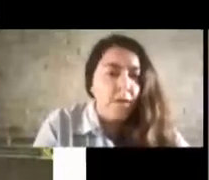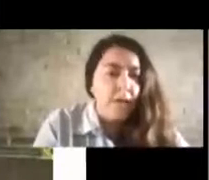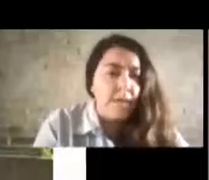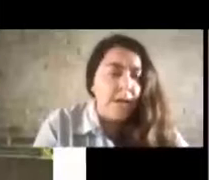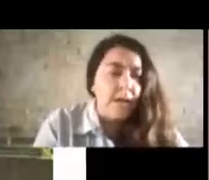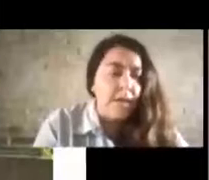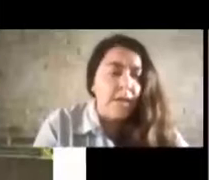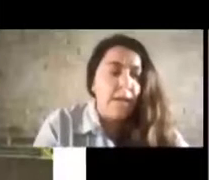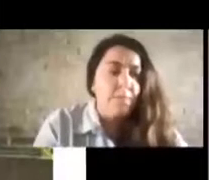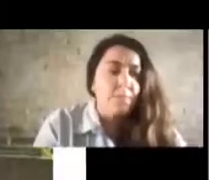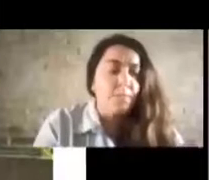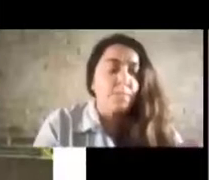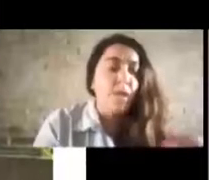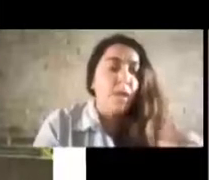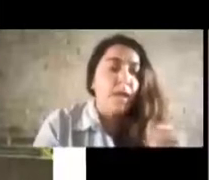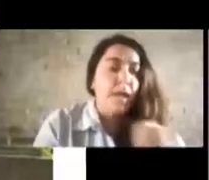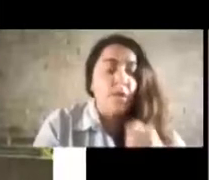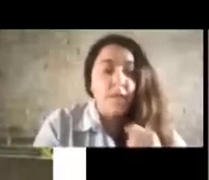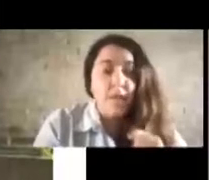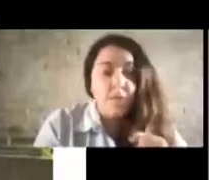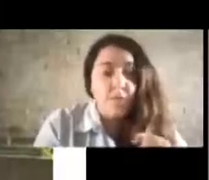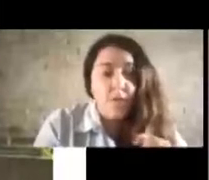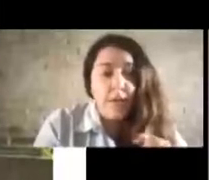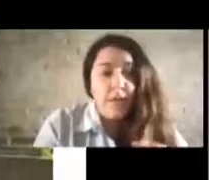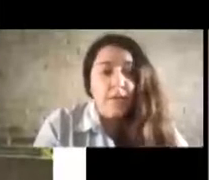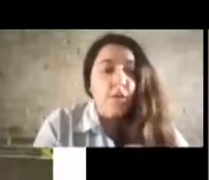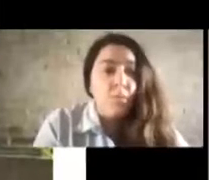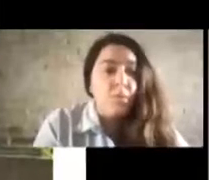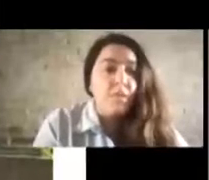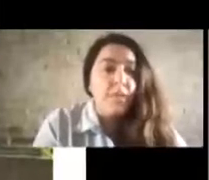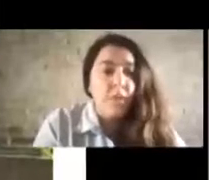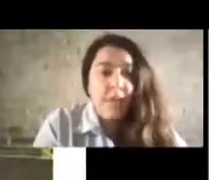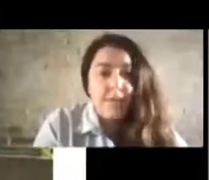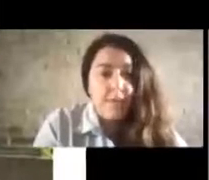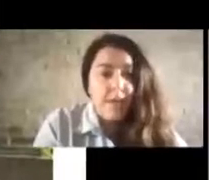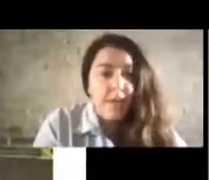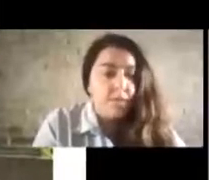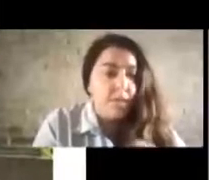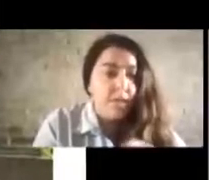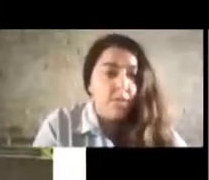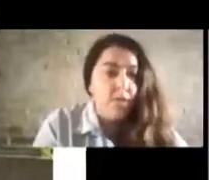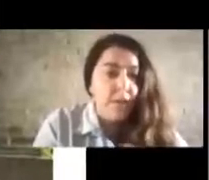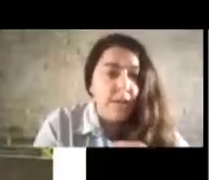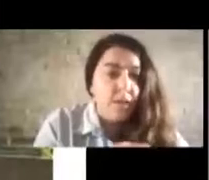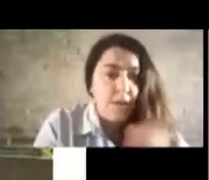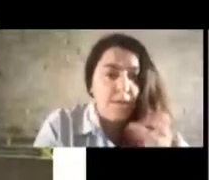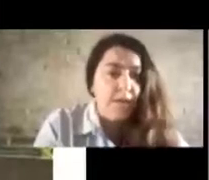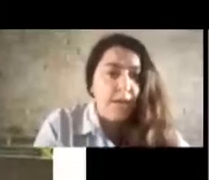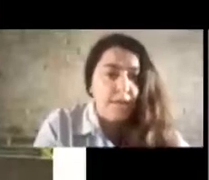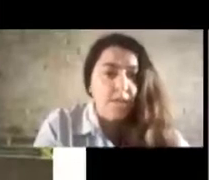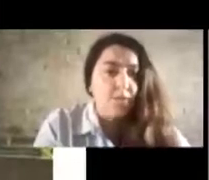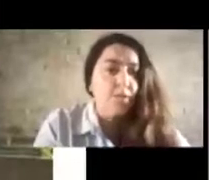para colectar, la colecta no solo de compost, sino del lixiviado, ¿sí? Que son los líquidos que